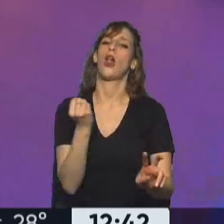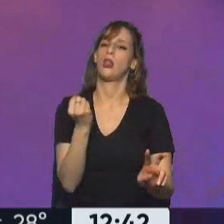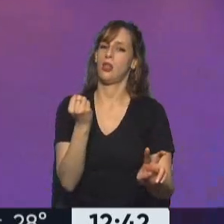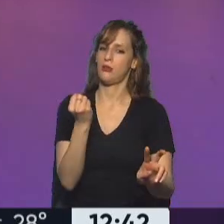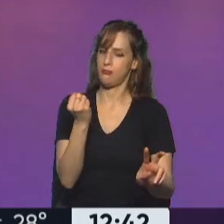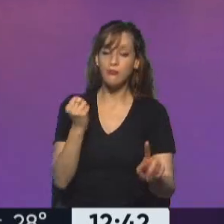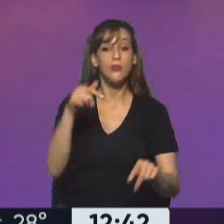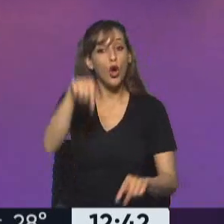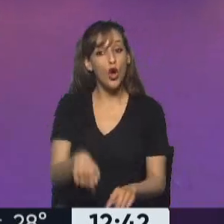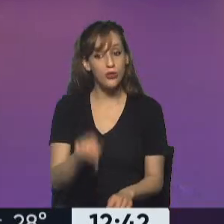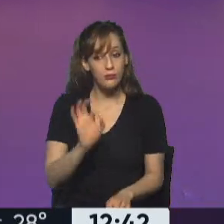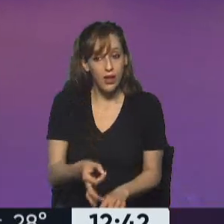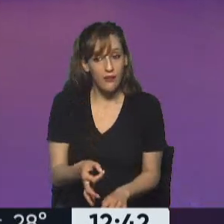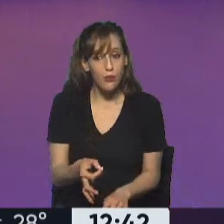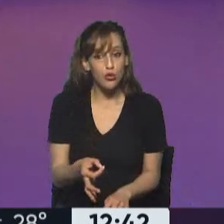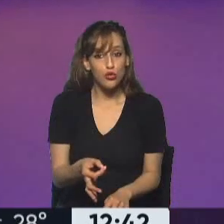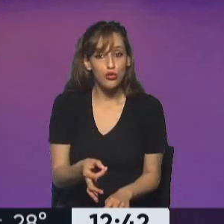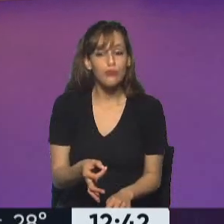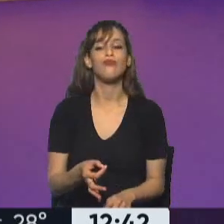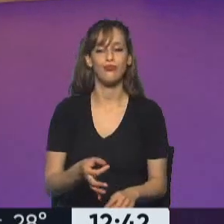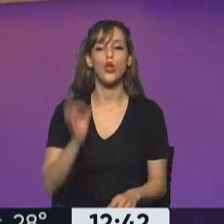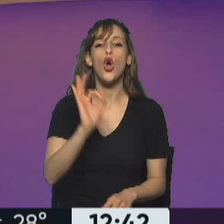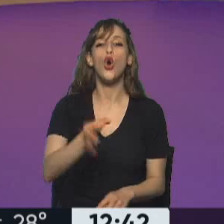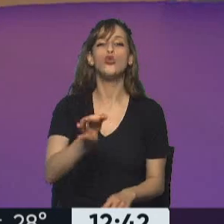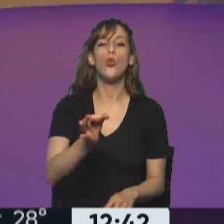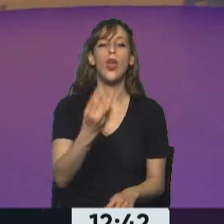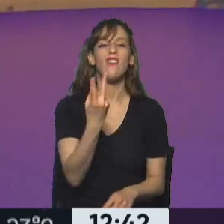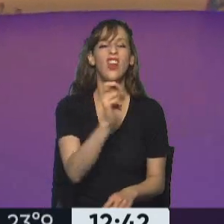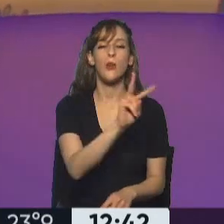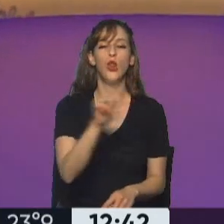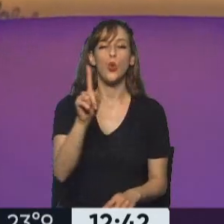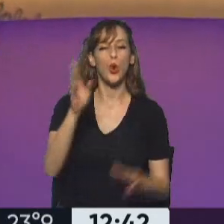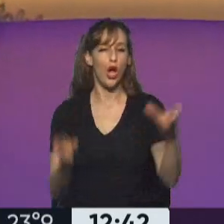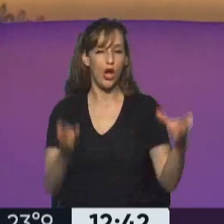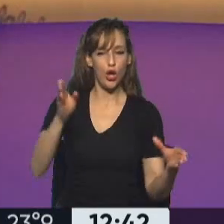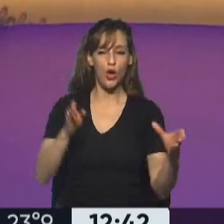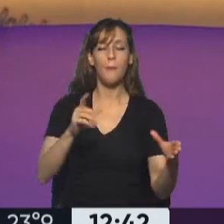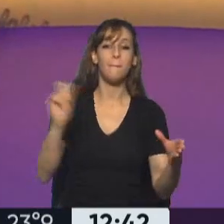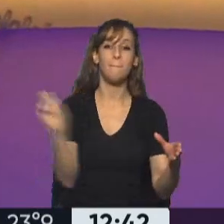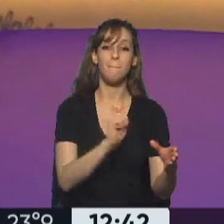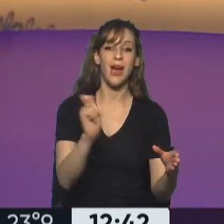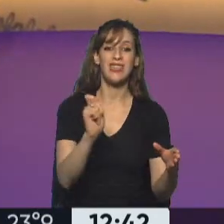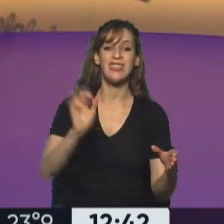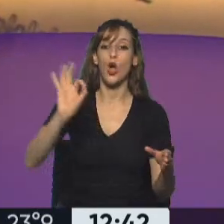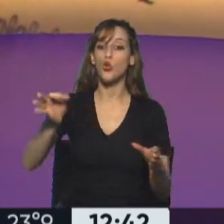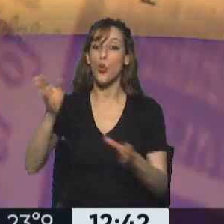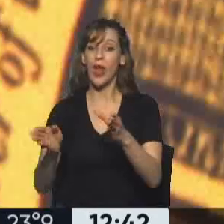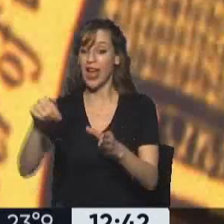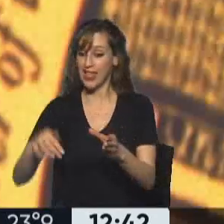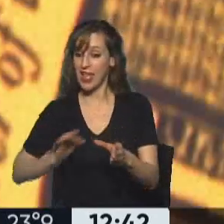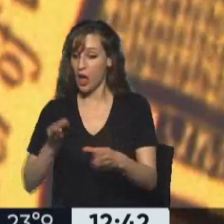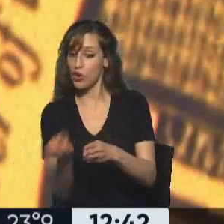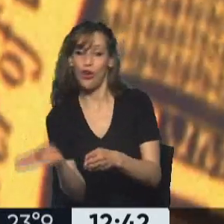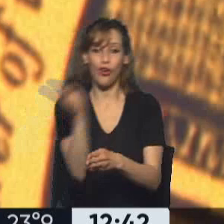sabemos que tenemos arrancamos por octubre de 2021 acá a mi izquierda tenemos en octubre del 2020 o se hace un año